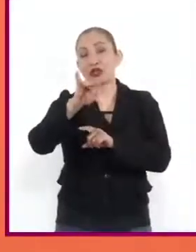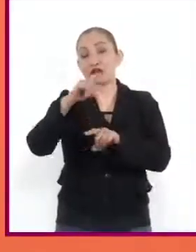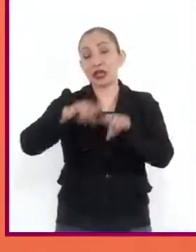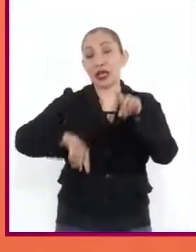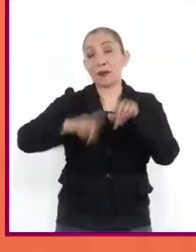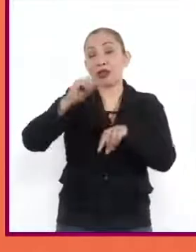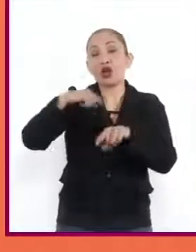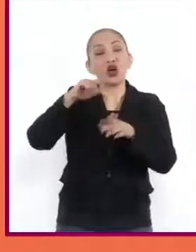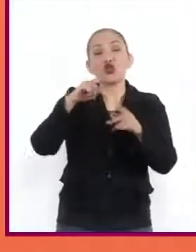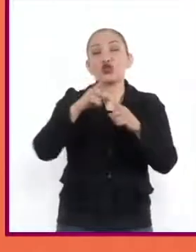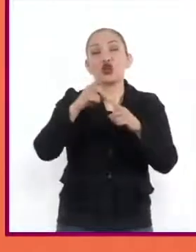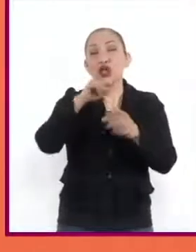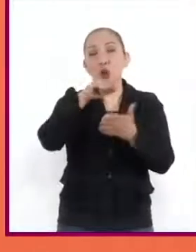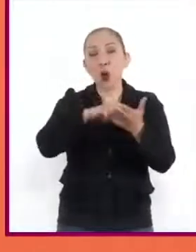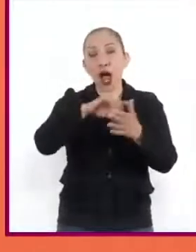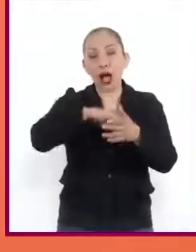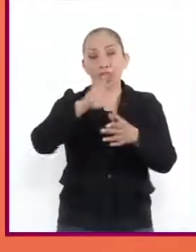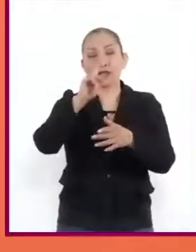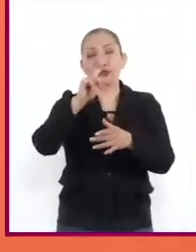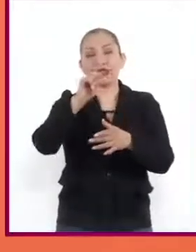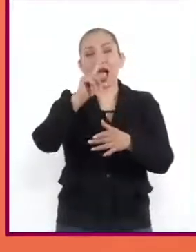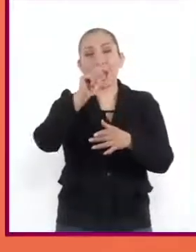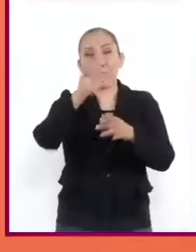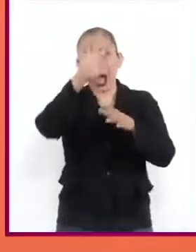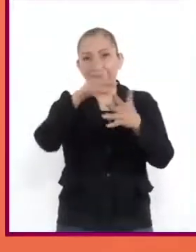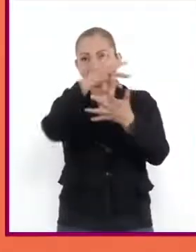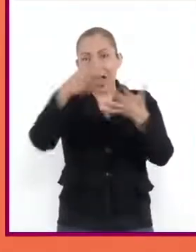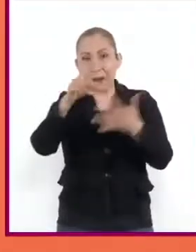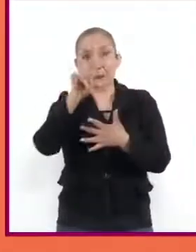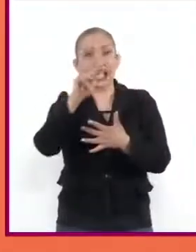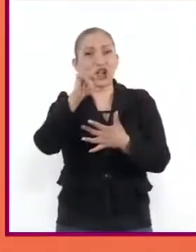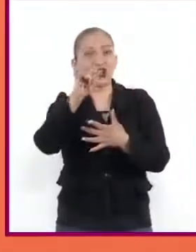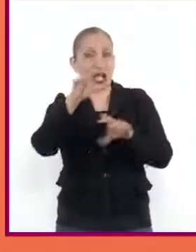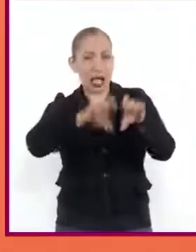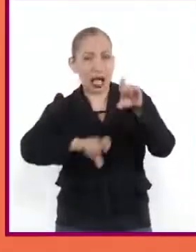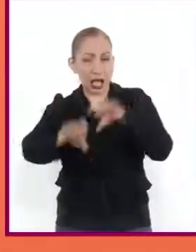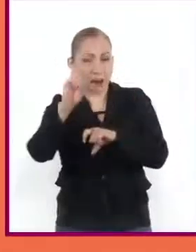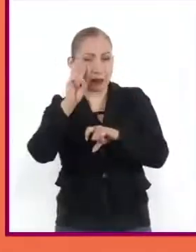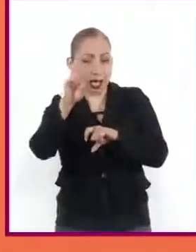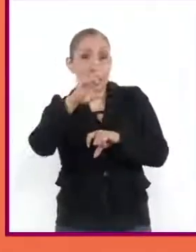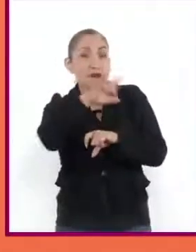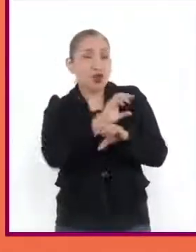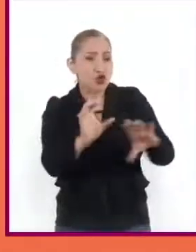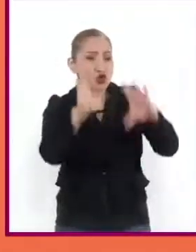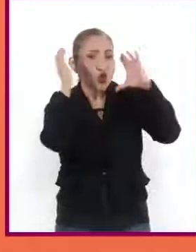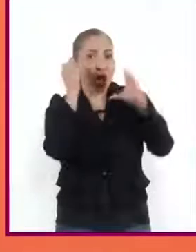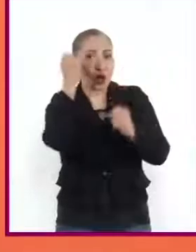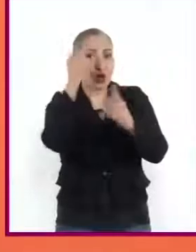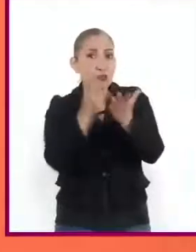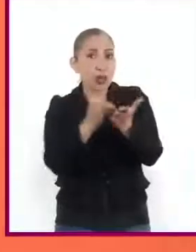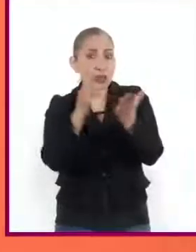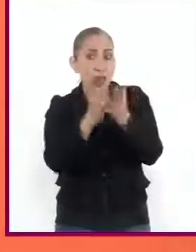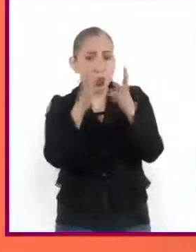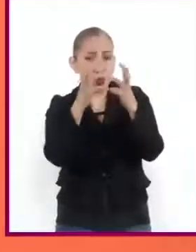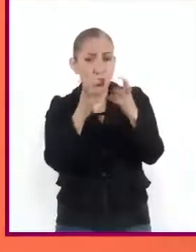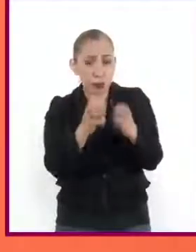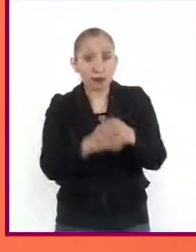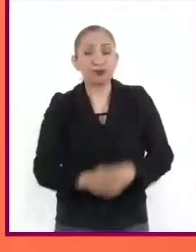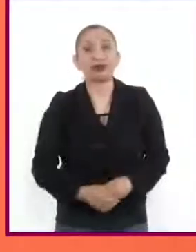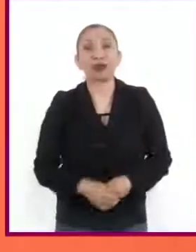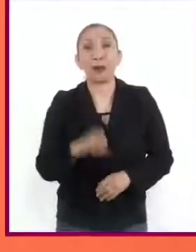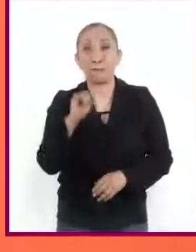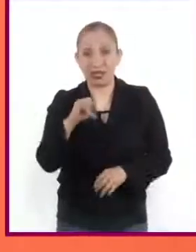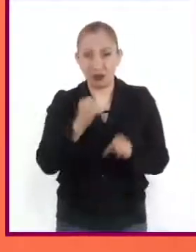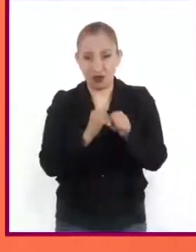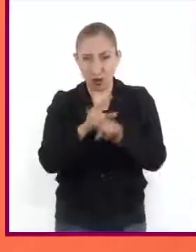su ubicación en la tabla periódica. Vieron también la rapidez de oxidación de diferentes metales. Con base